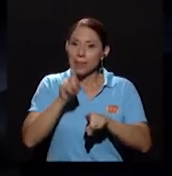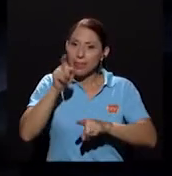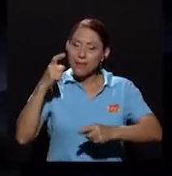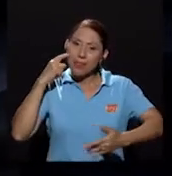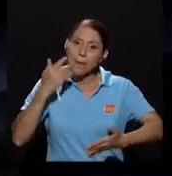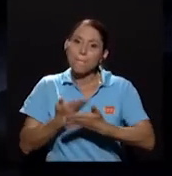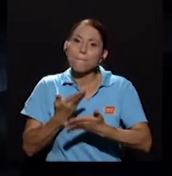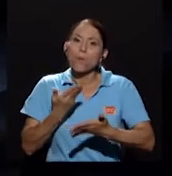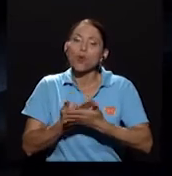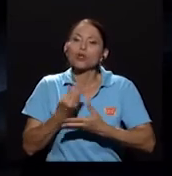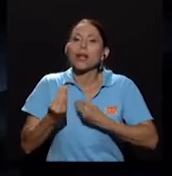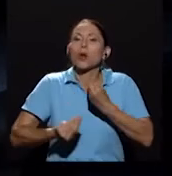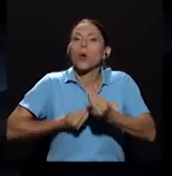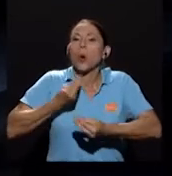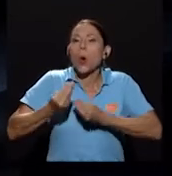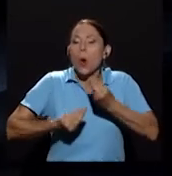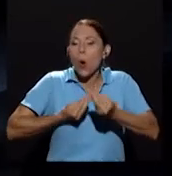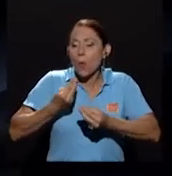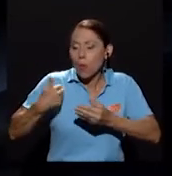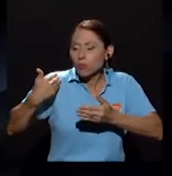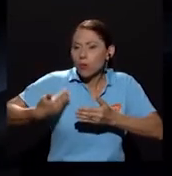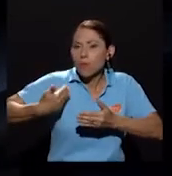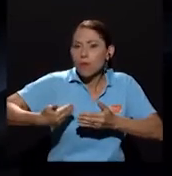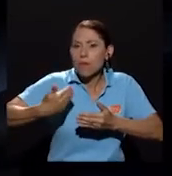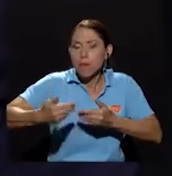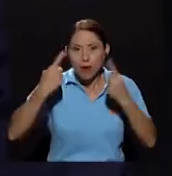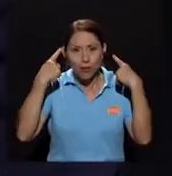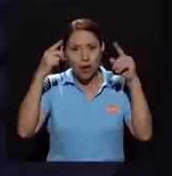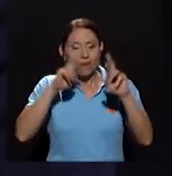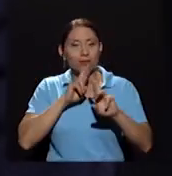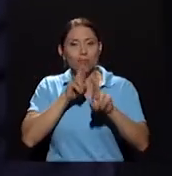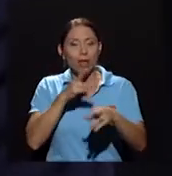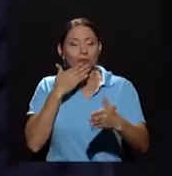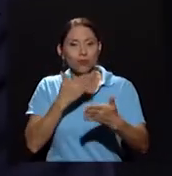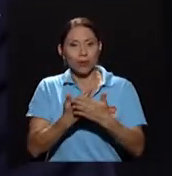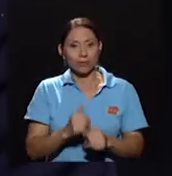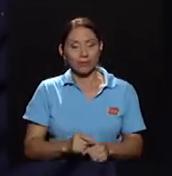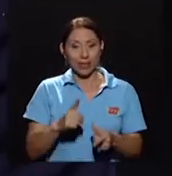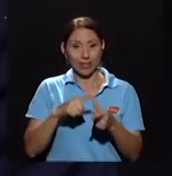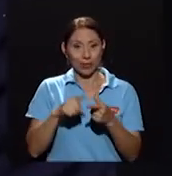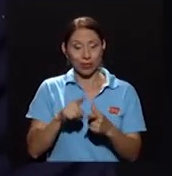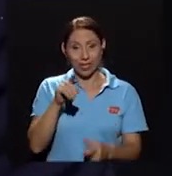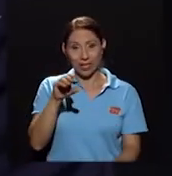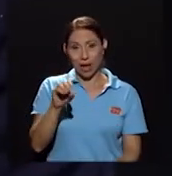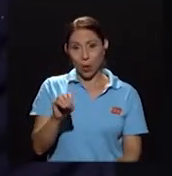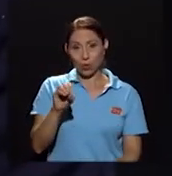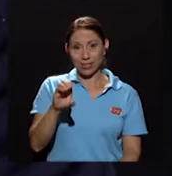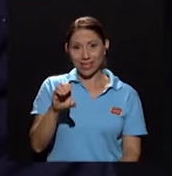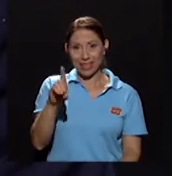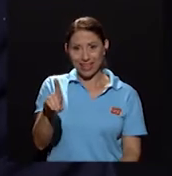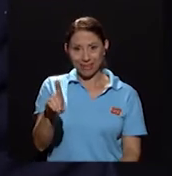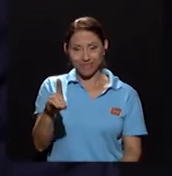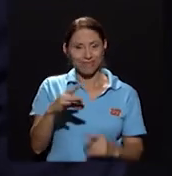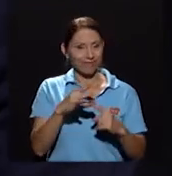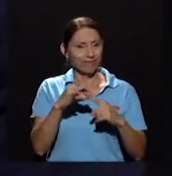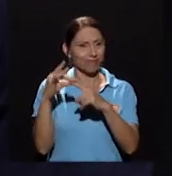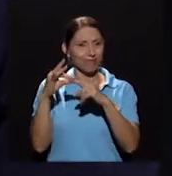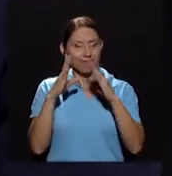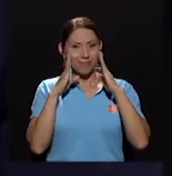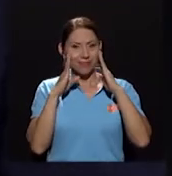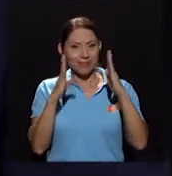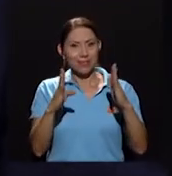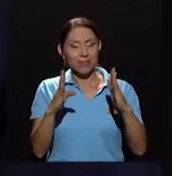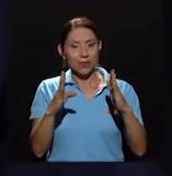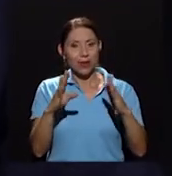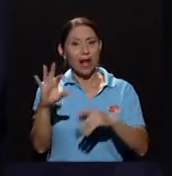cómo se han alcanzado esos resultados entonces la o se le pone especial atención a la